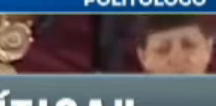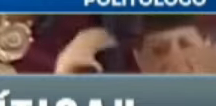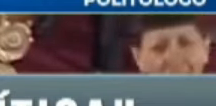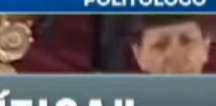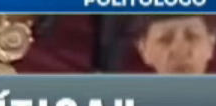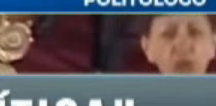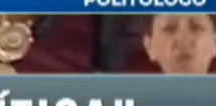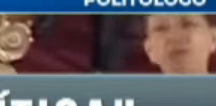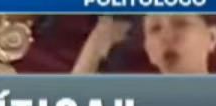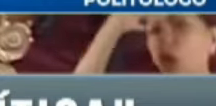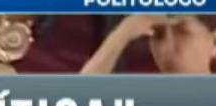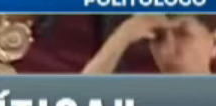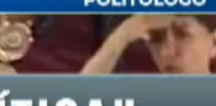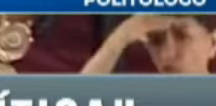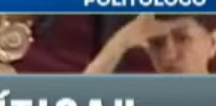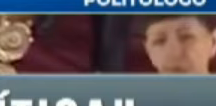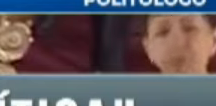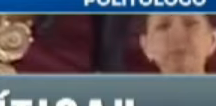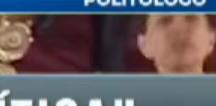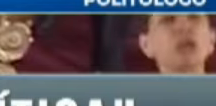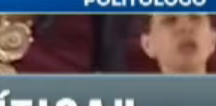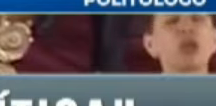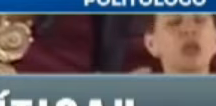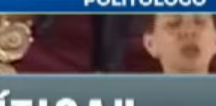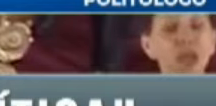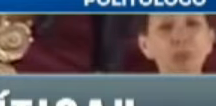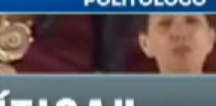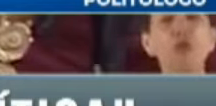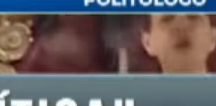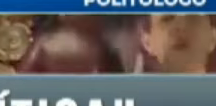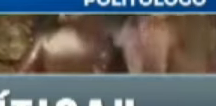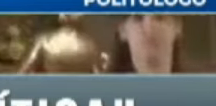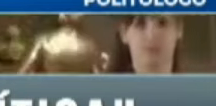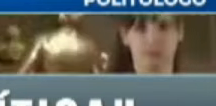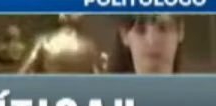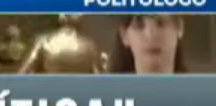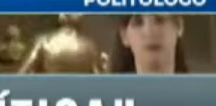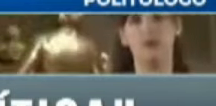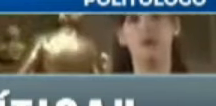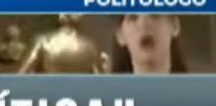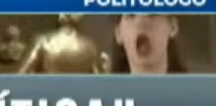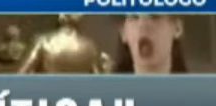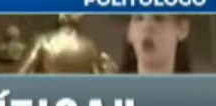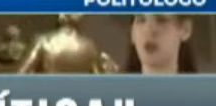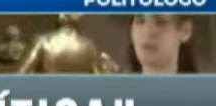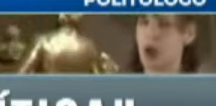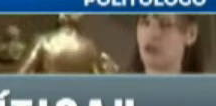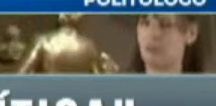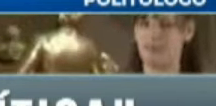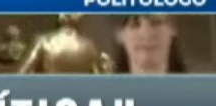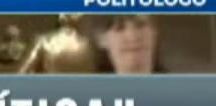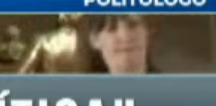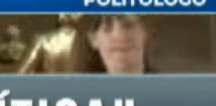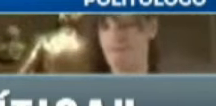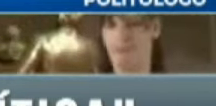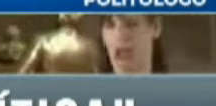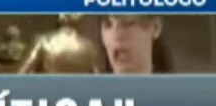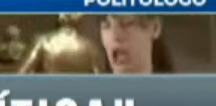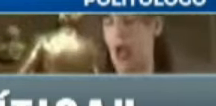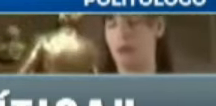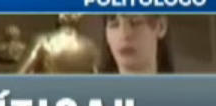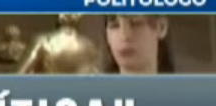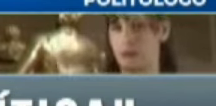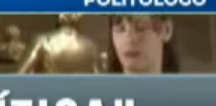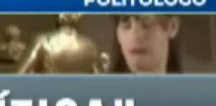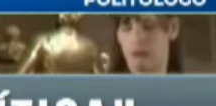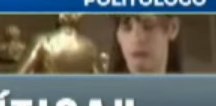película, no podemos entender el fenómeno Milei y lo que está ocurriendo ahora, que conserva un importante apoyo de la sociedad.